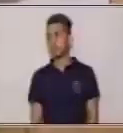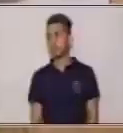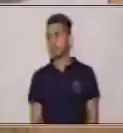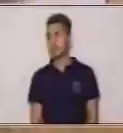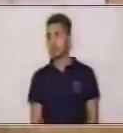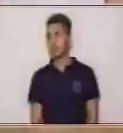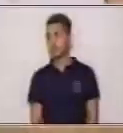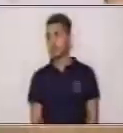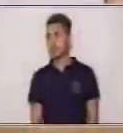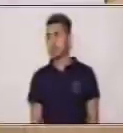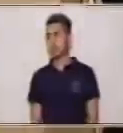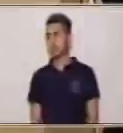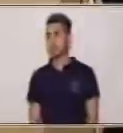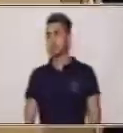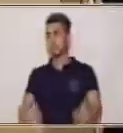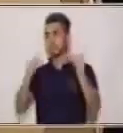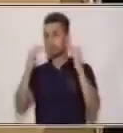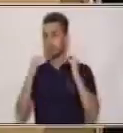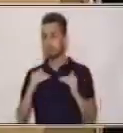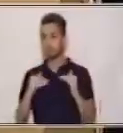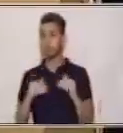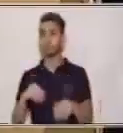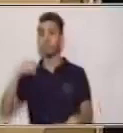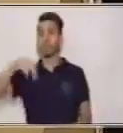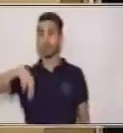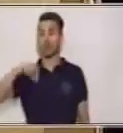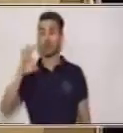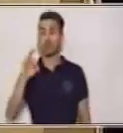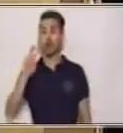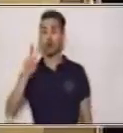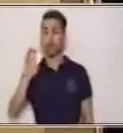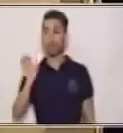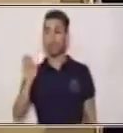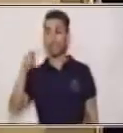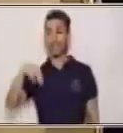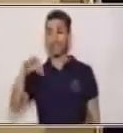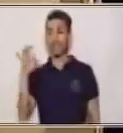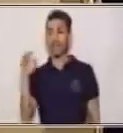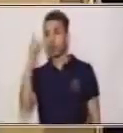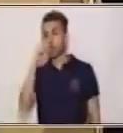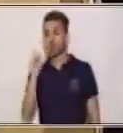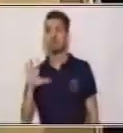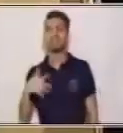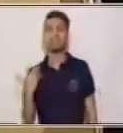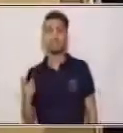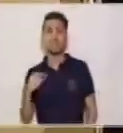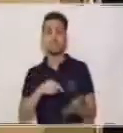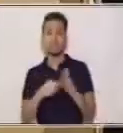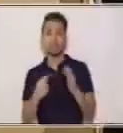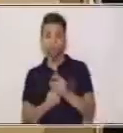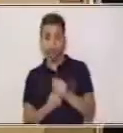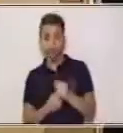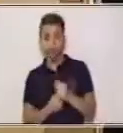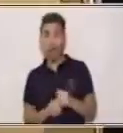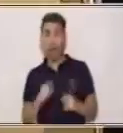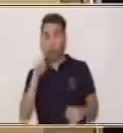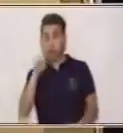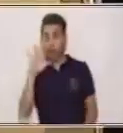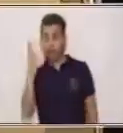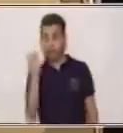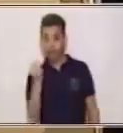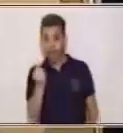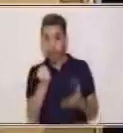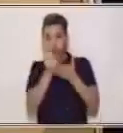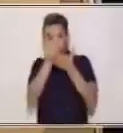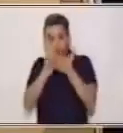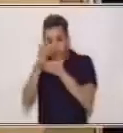Y vamos a ir con los novenos, que tienen que ser nueve partes. Los novenos, recuerda siempre que son